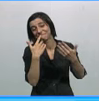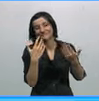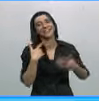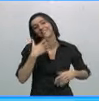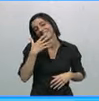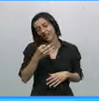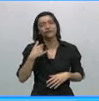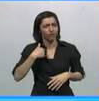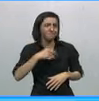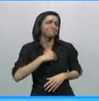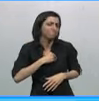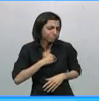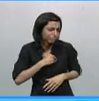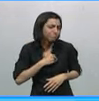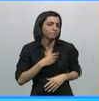soy creyente, sí.